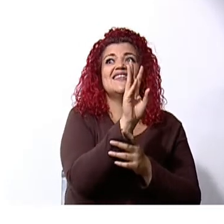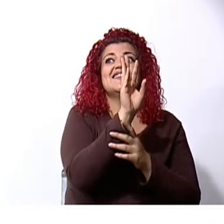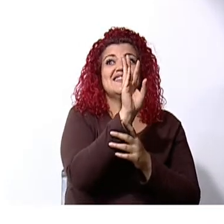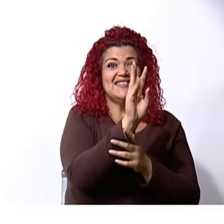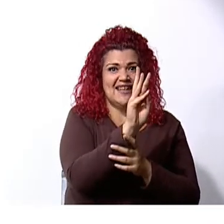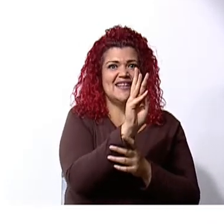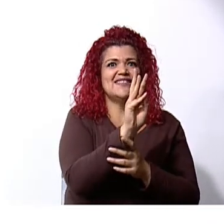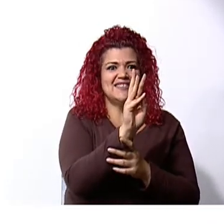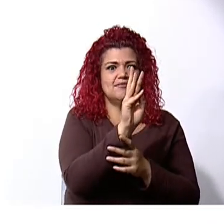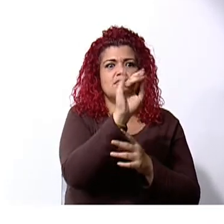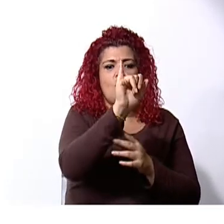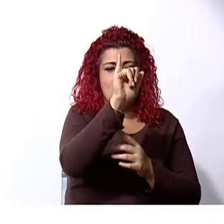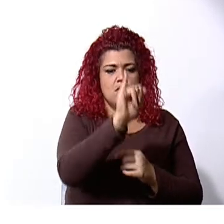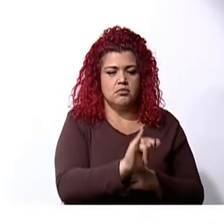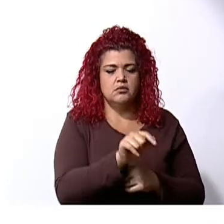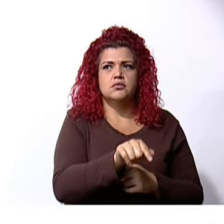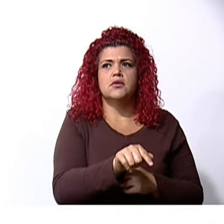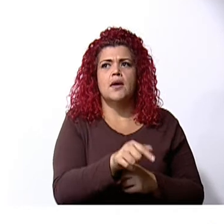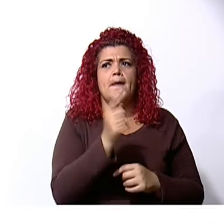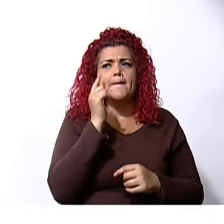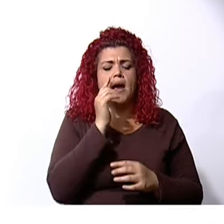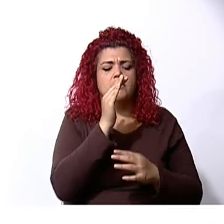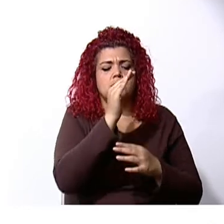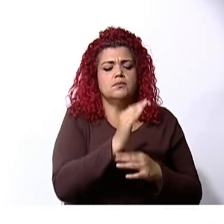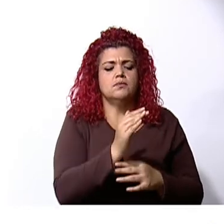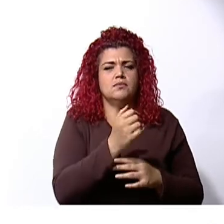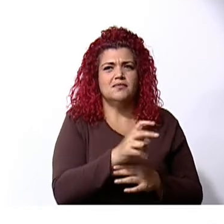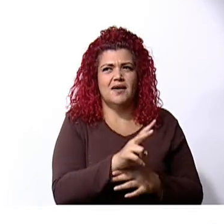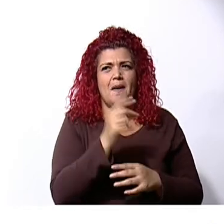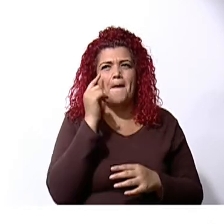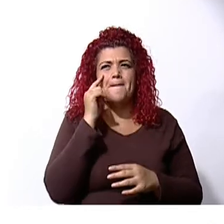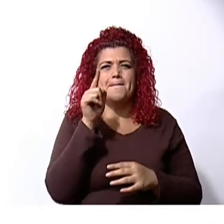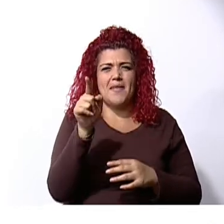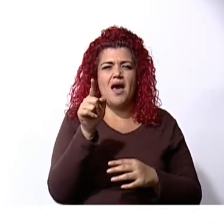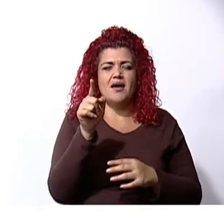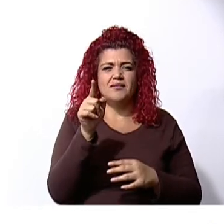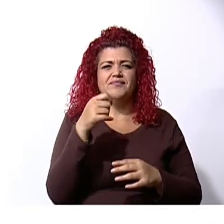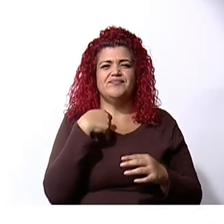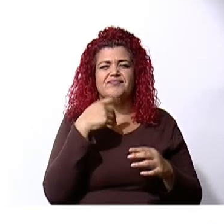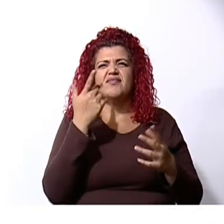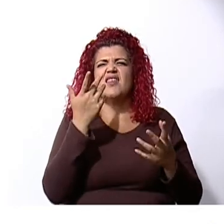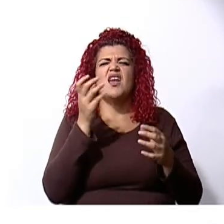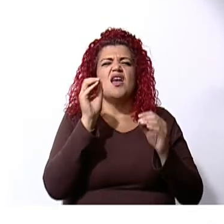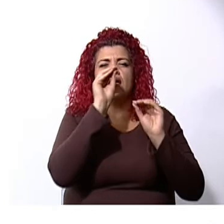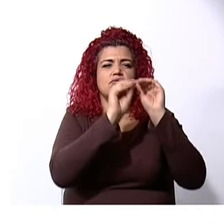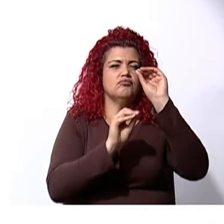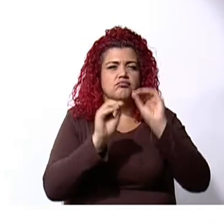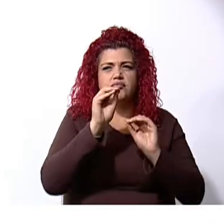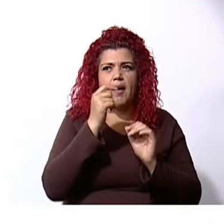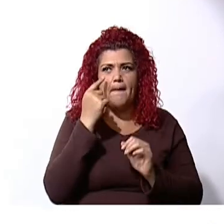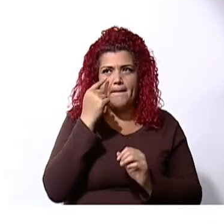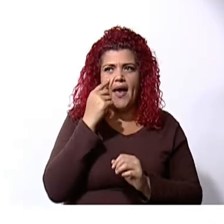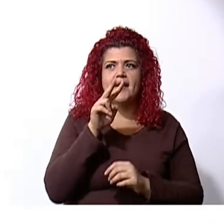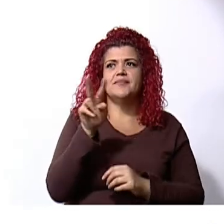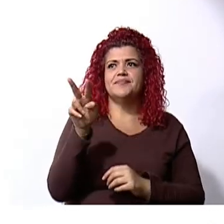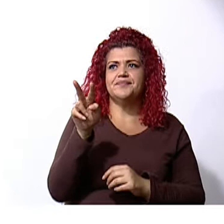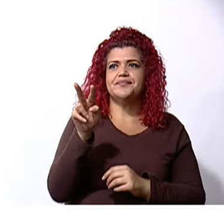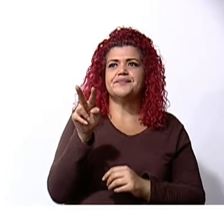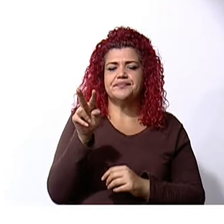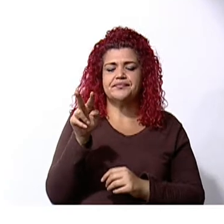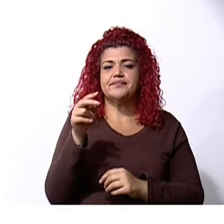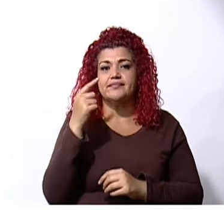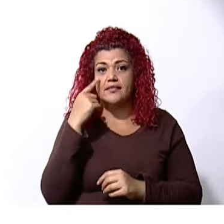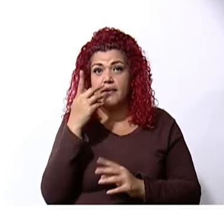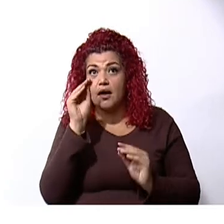harina, ¿verdad? Observemos la siguiente tabla con las operaciones que acabamos de hacer mentalmente. Ahí están